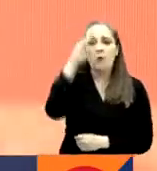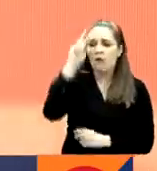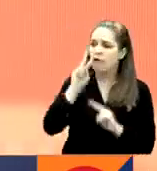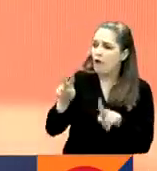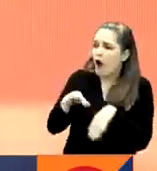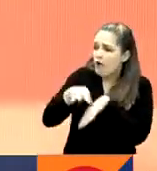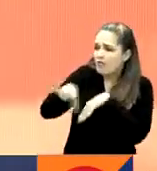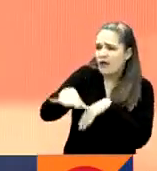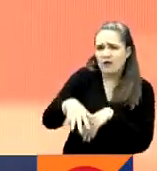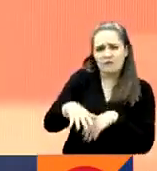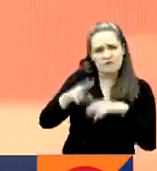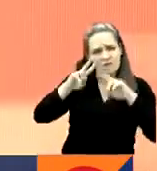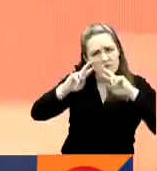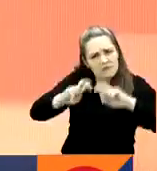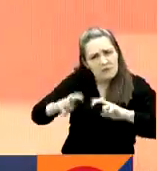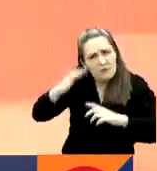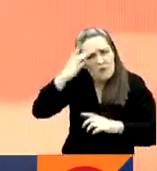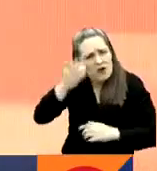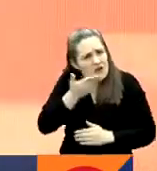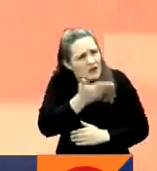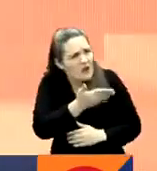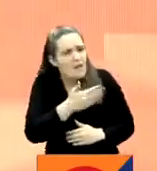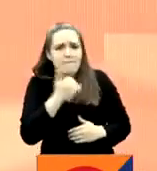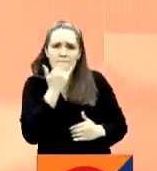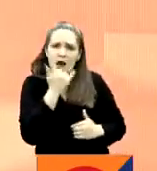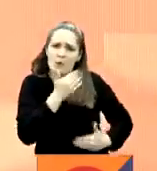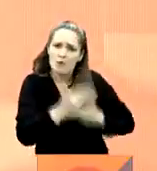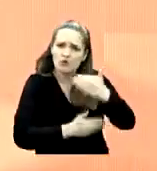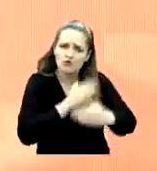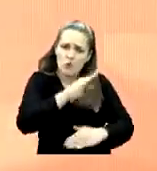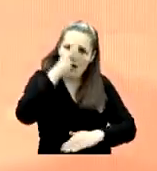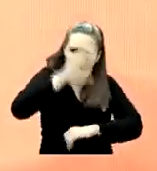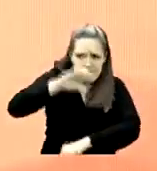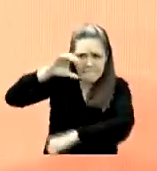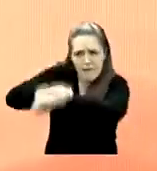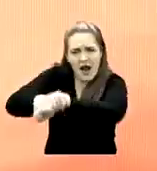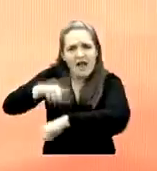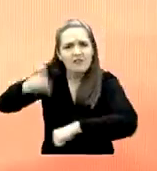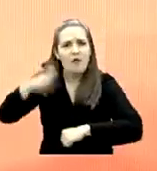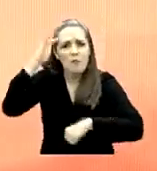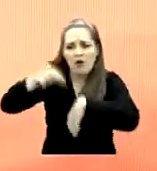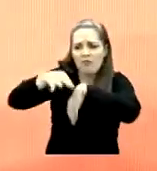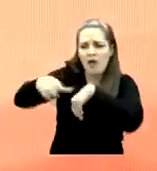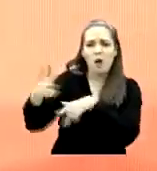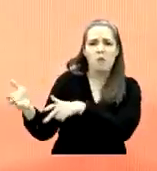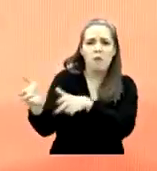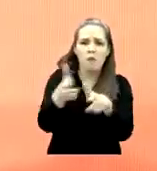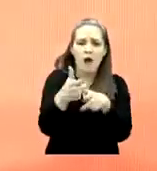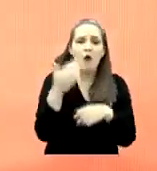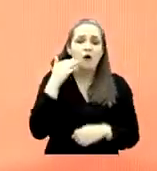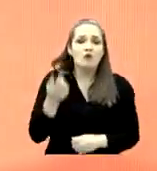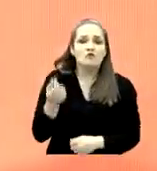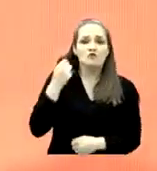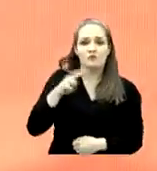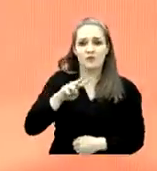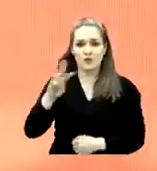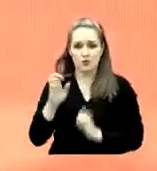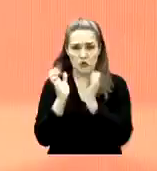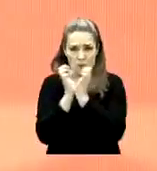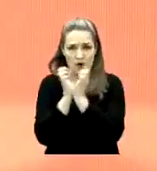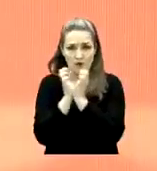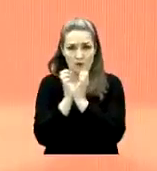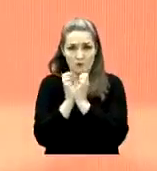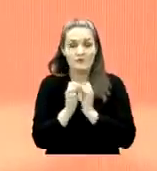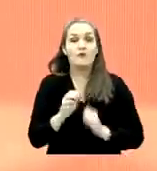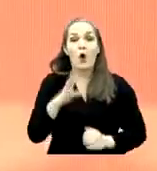materia de investigación. Las autoridades hablan de un mal procedimiento policial frente a los disturbios ocurridos el pasado 28 de mayo.